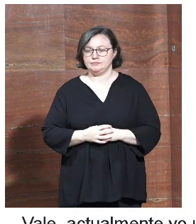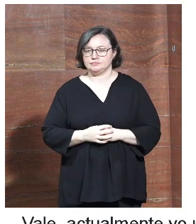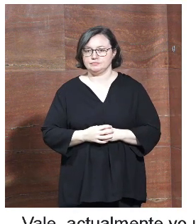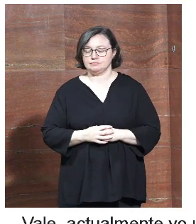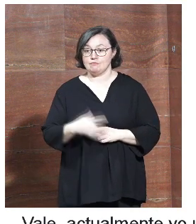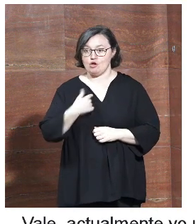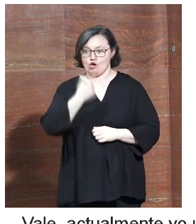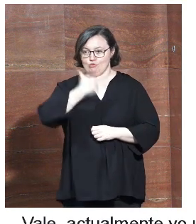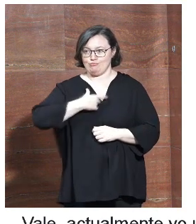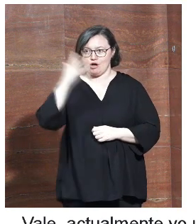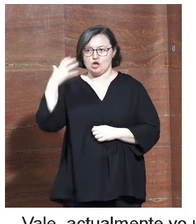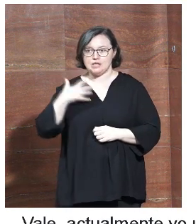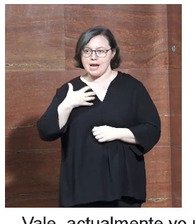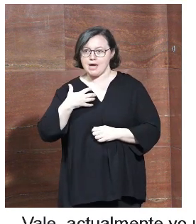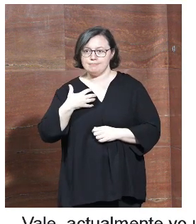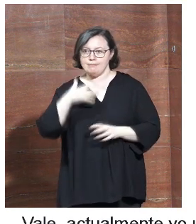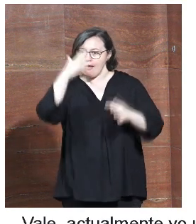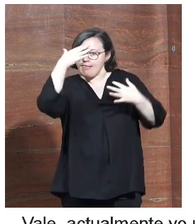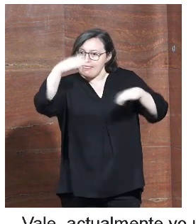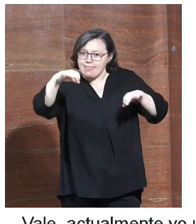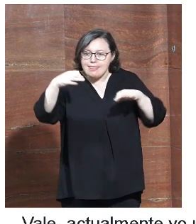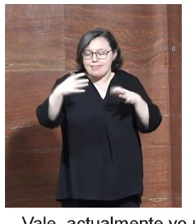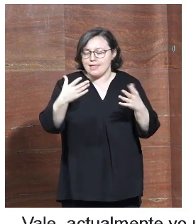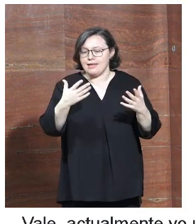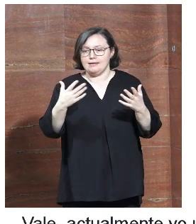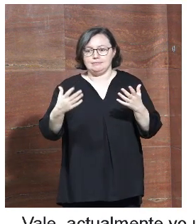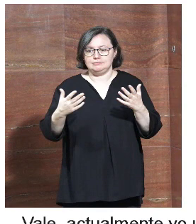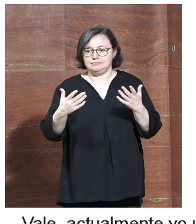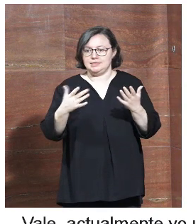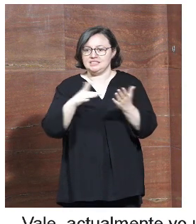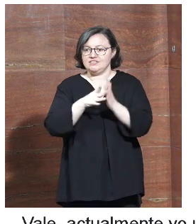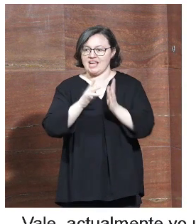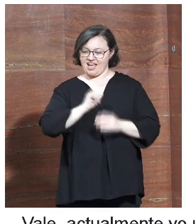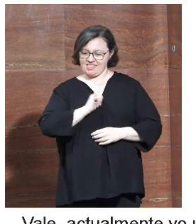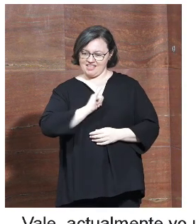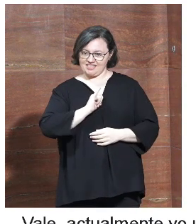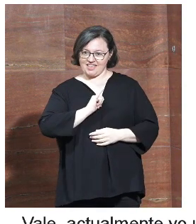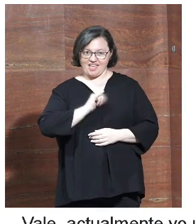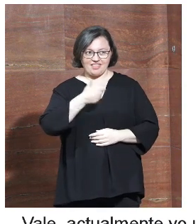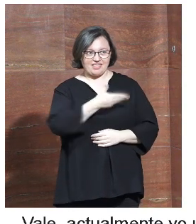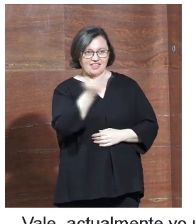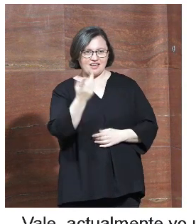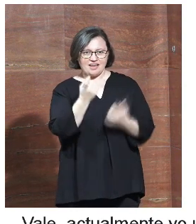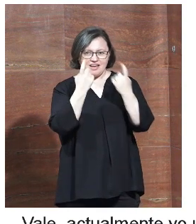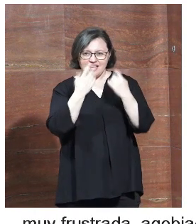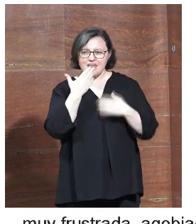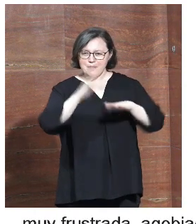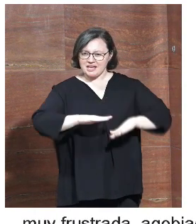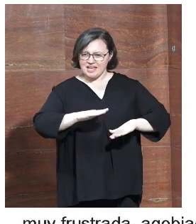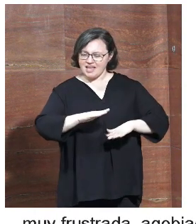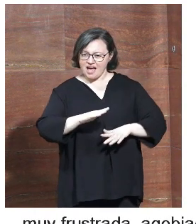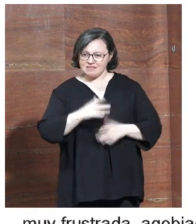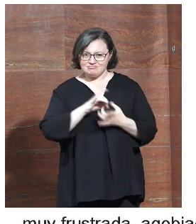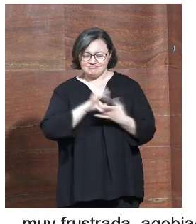y yo no era consciente, era inocente de que tenía una identidad diferente a la que me habían enseñado, que mi identidad no